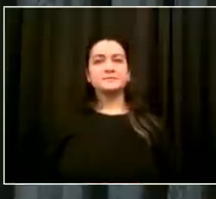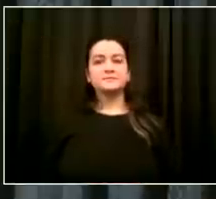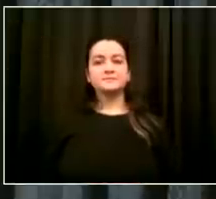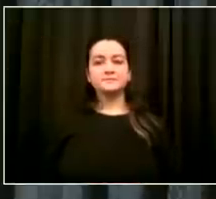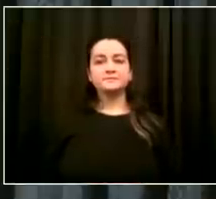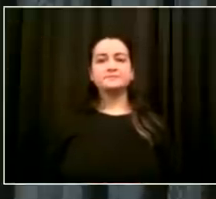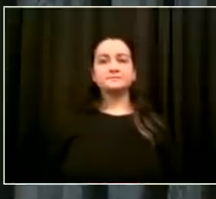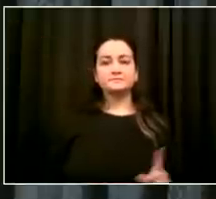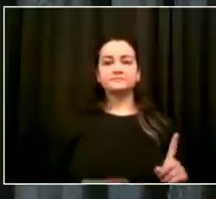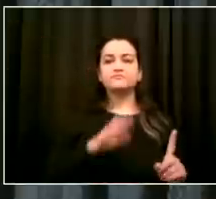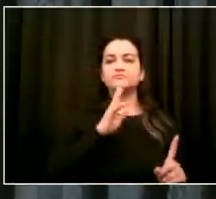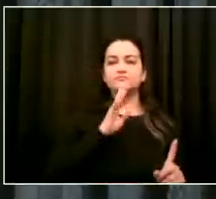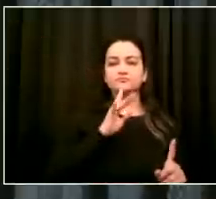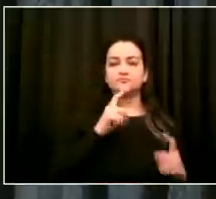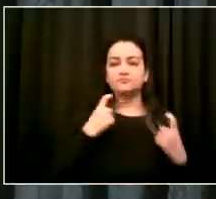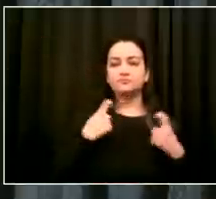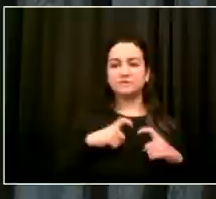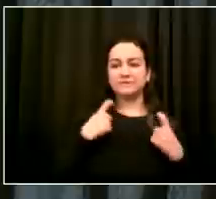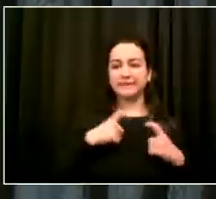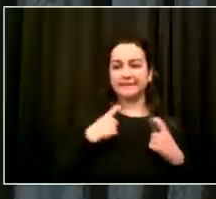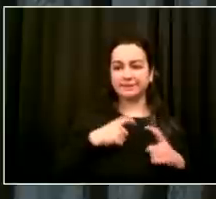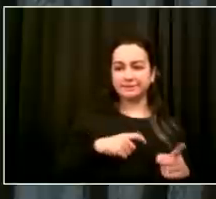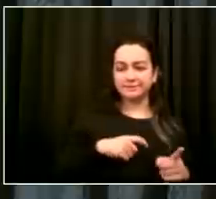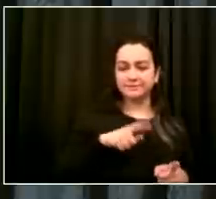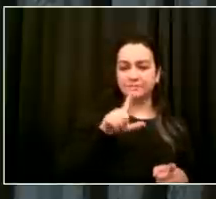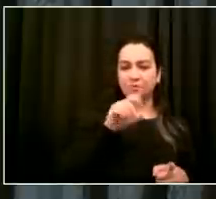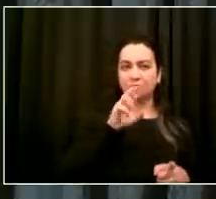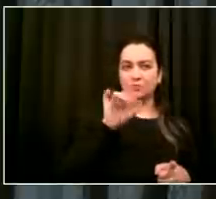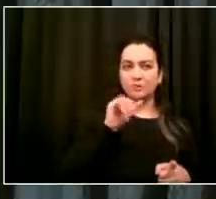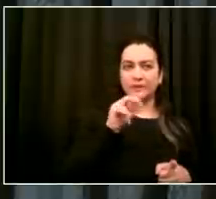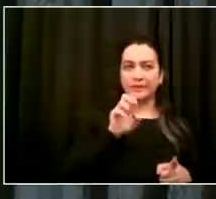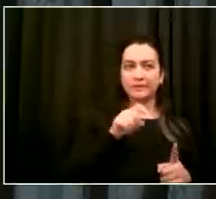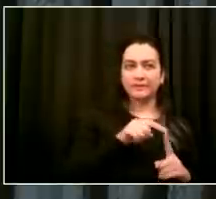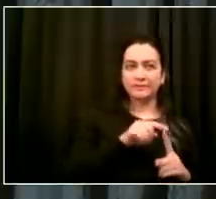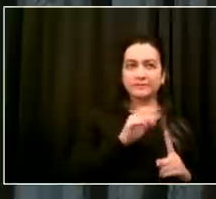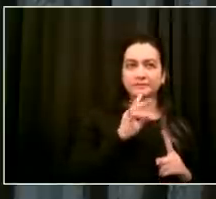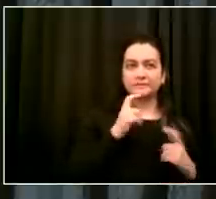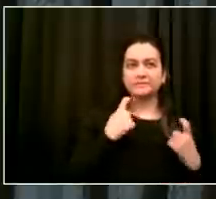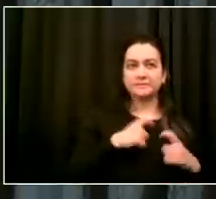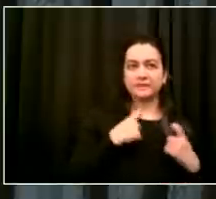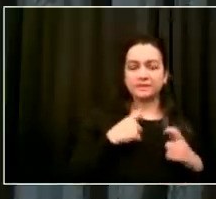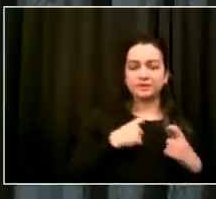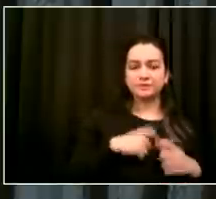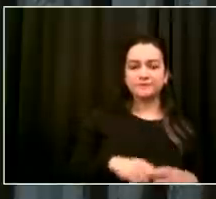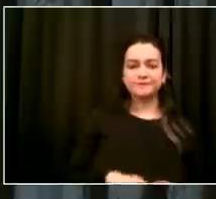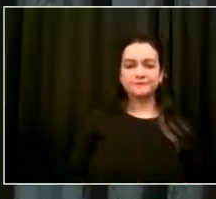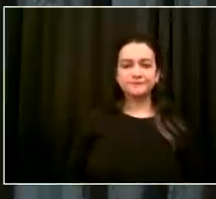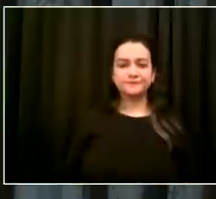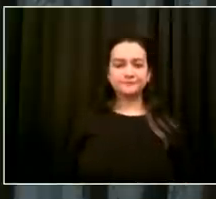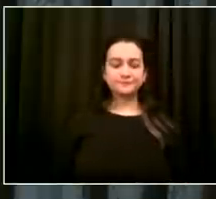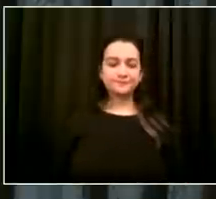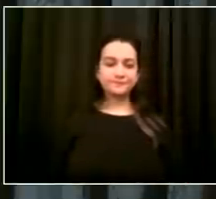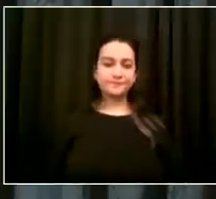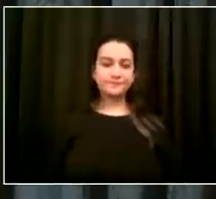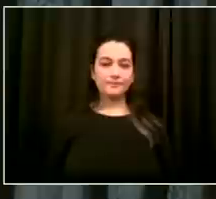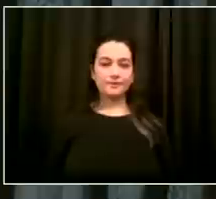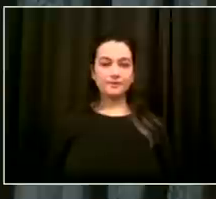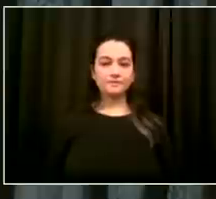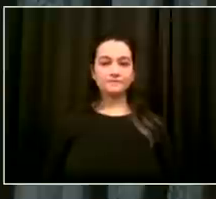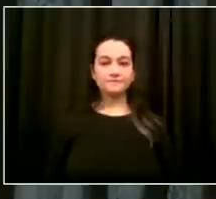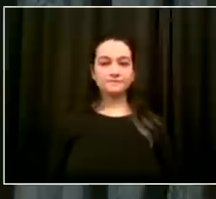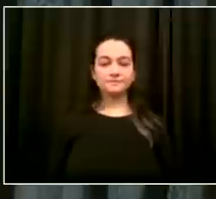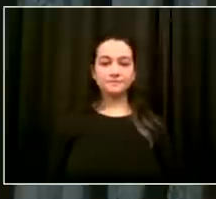75 años o más, ahora podemos tener la vacuna para esa persona. Si usted tiene un familiar, un